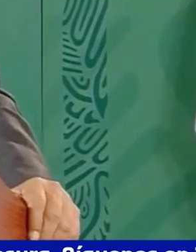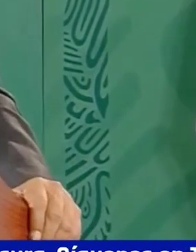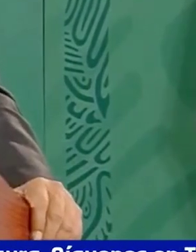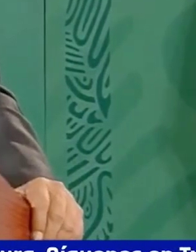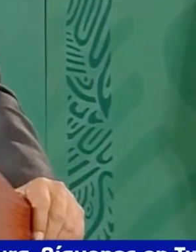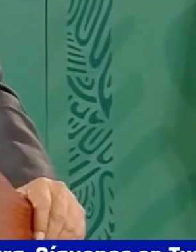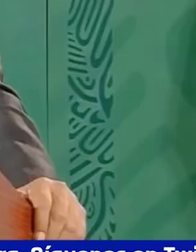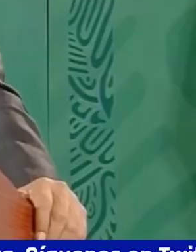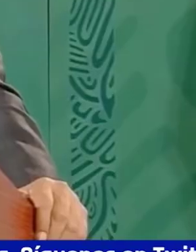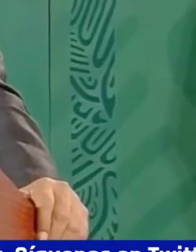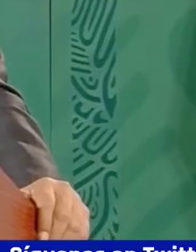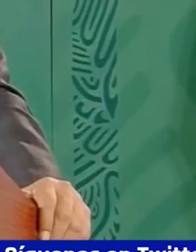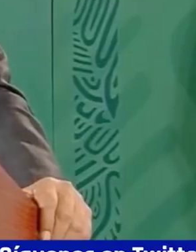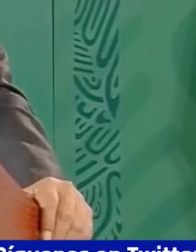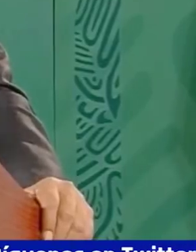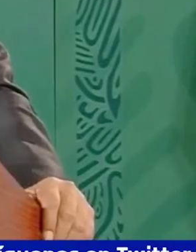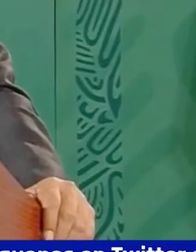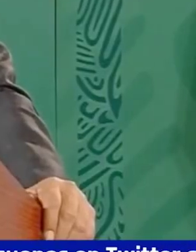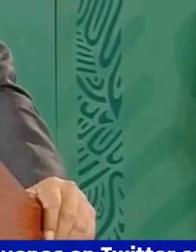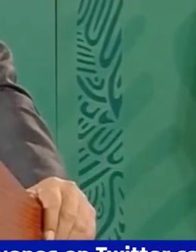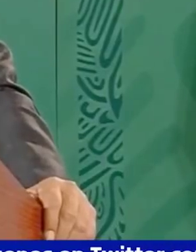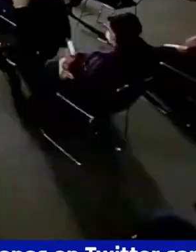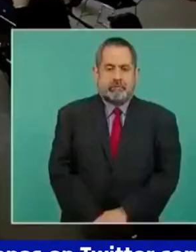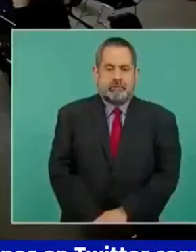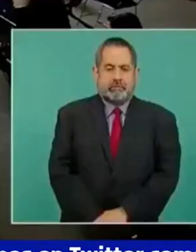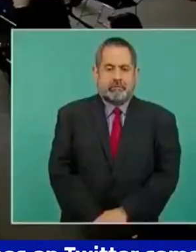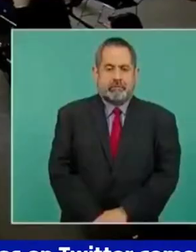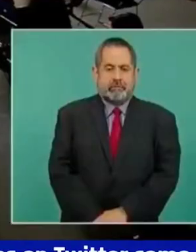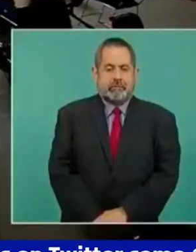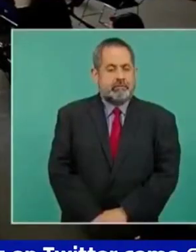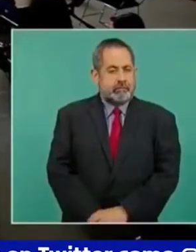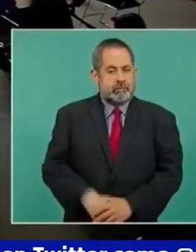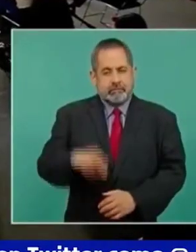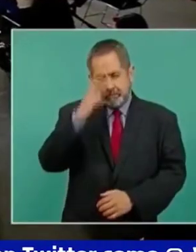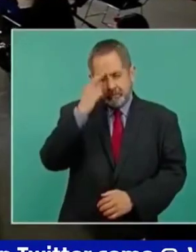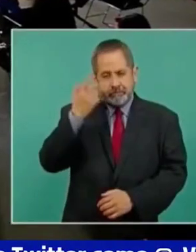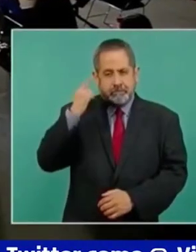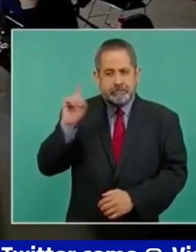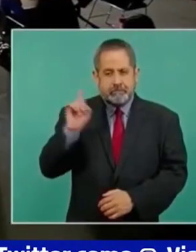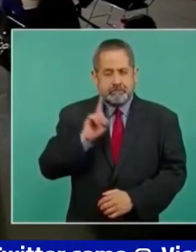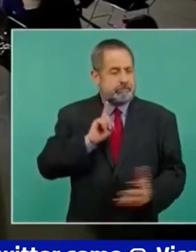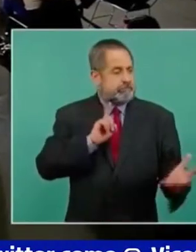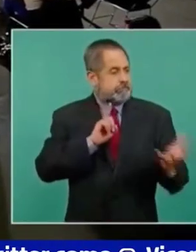y empieza a burlarse de ellos